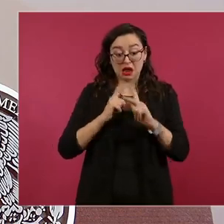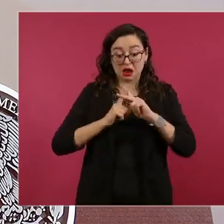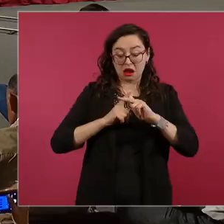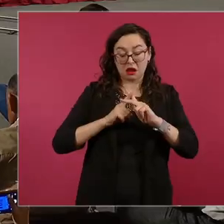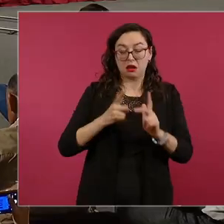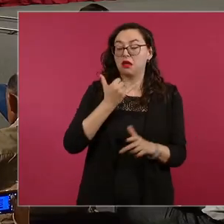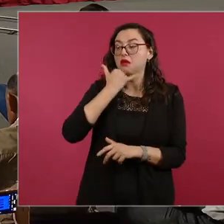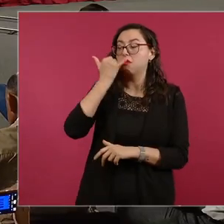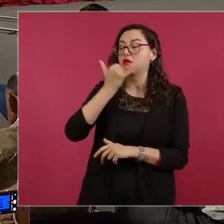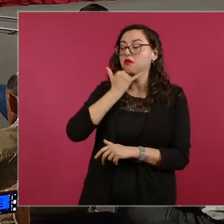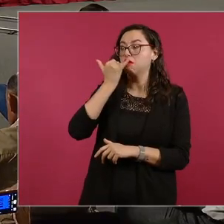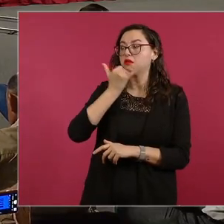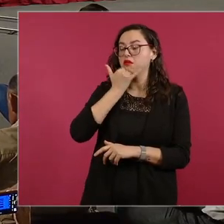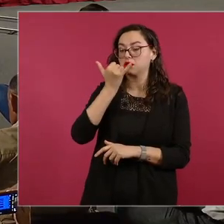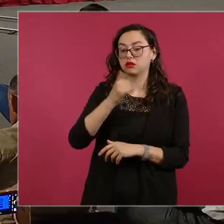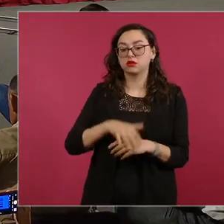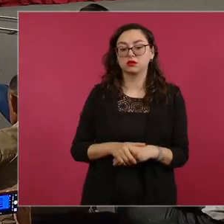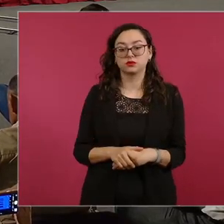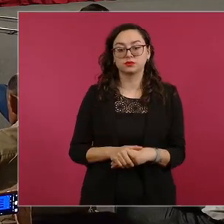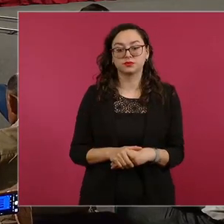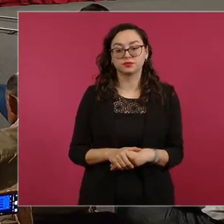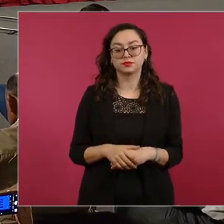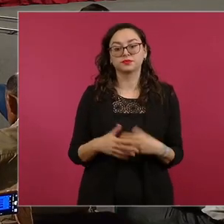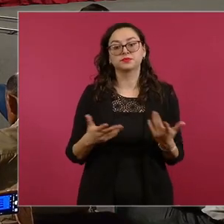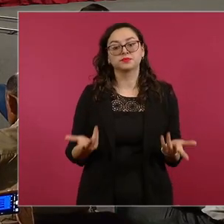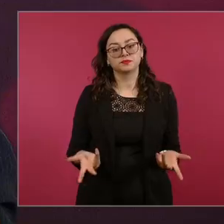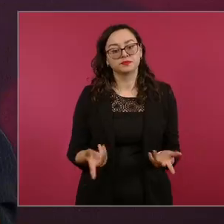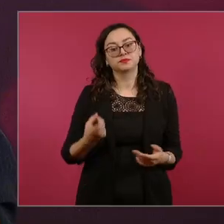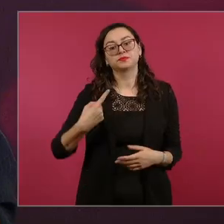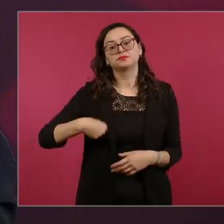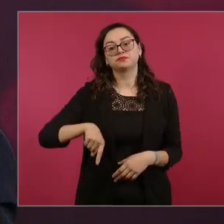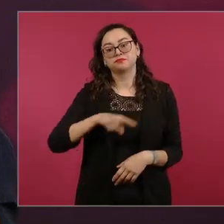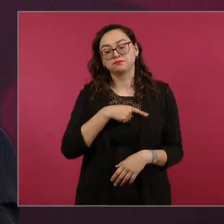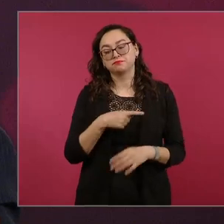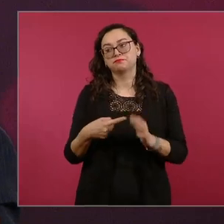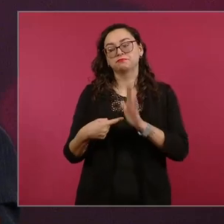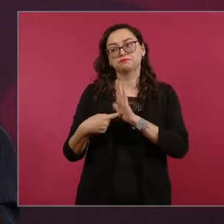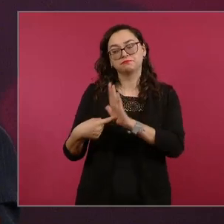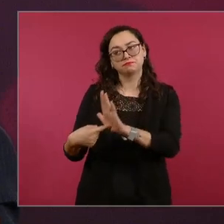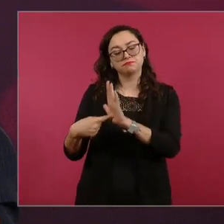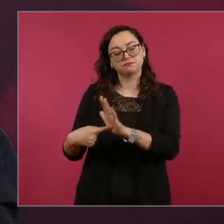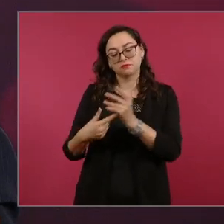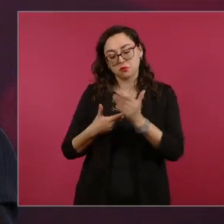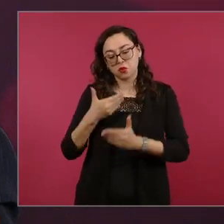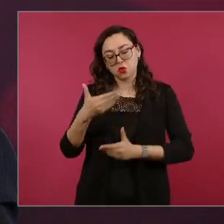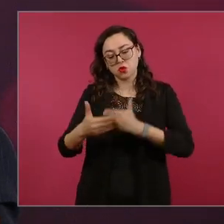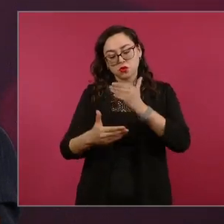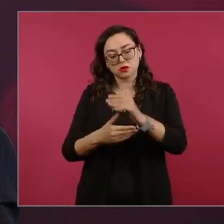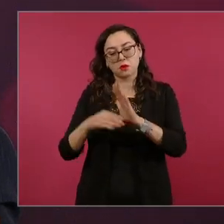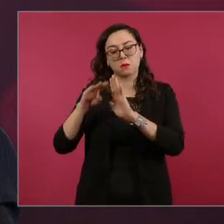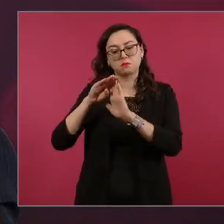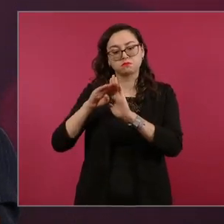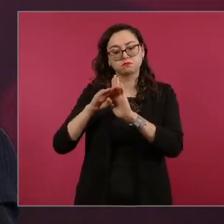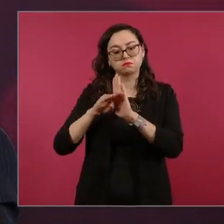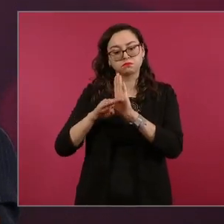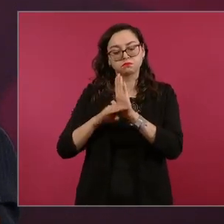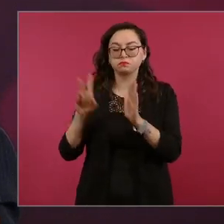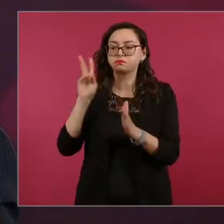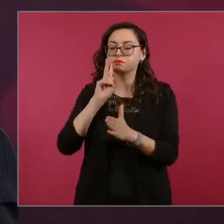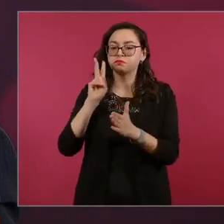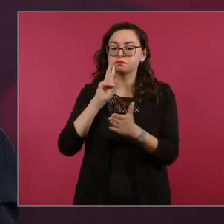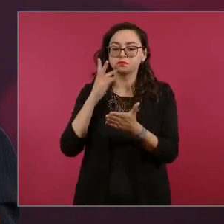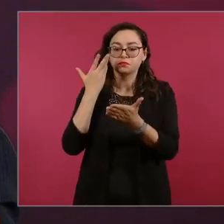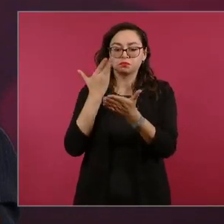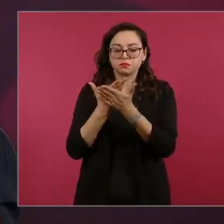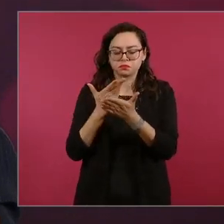y la autoridad ha defendido la legalidad de sus actos y sus procedimientos y en algunos de los casos en que